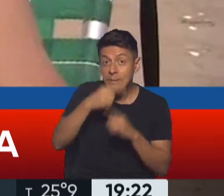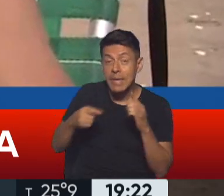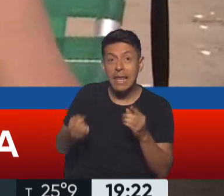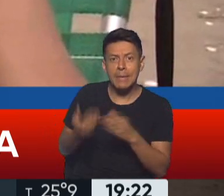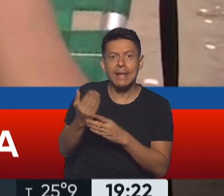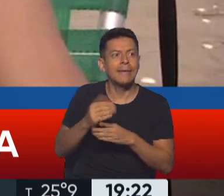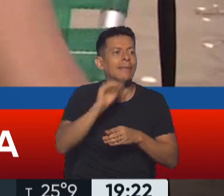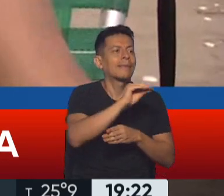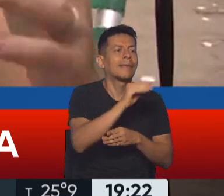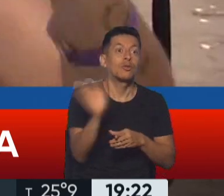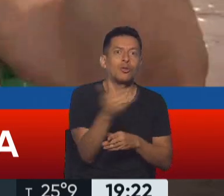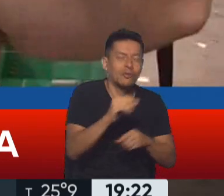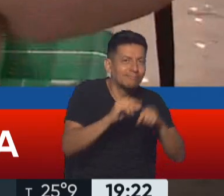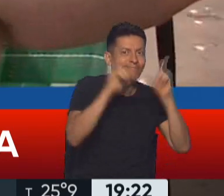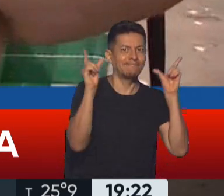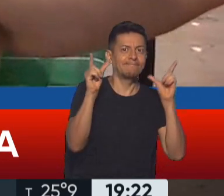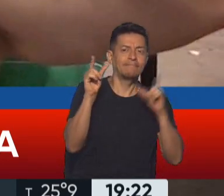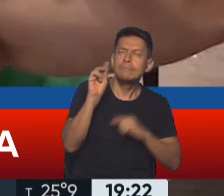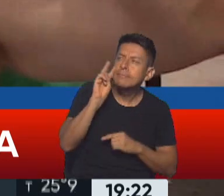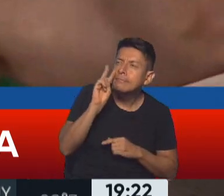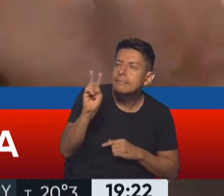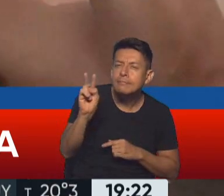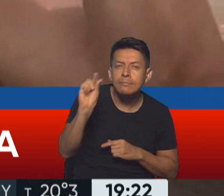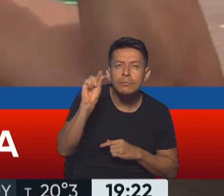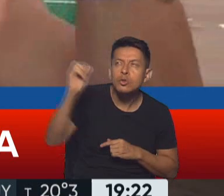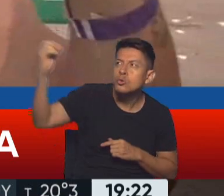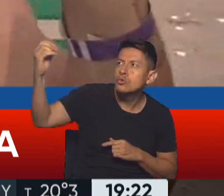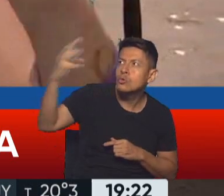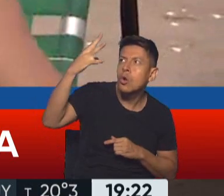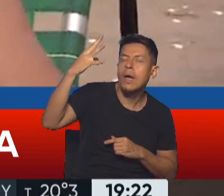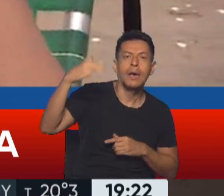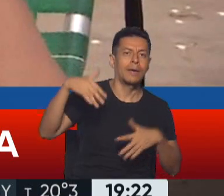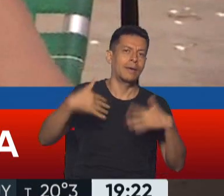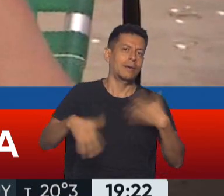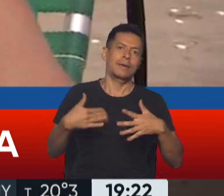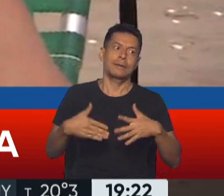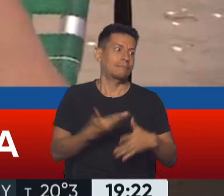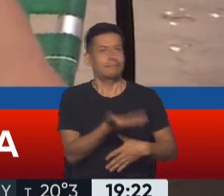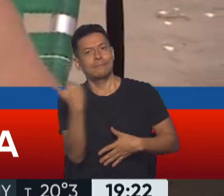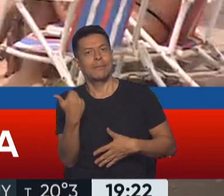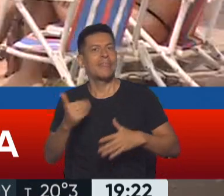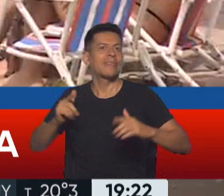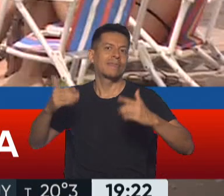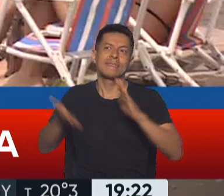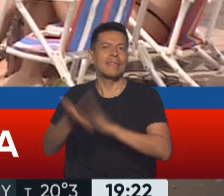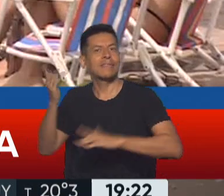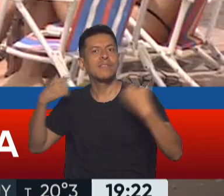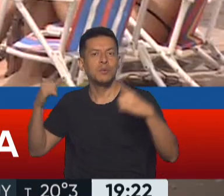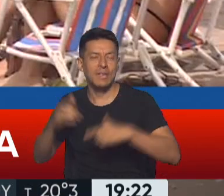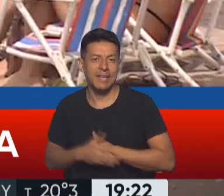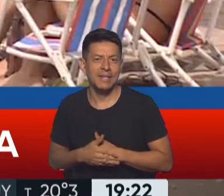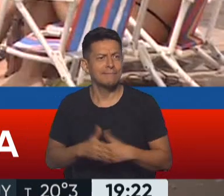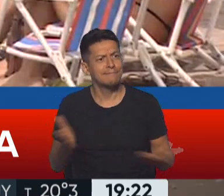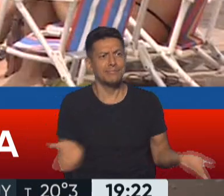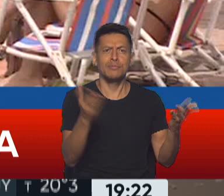a todos. Vi un rayito de sol en la carpa, dije, esto hay que disfrutarlo, hay que disfrutarlo. Y entonces arriba